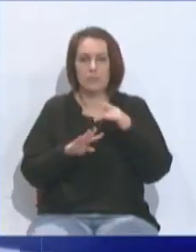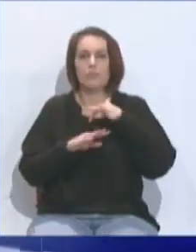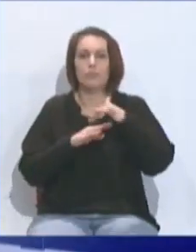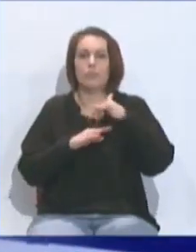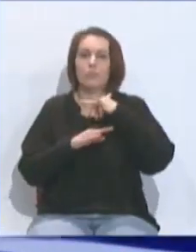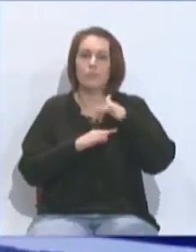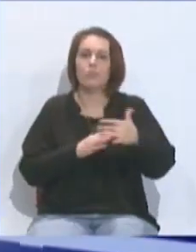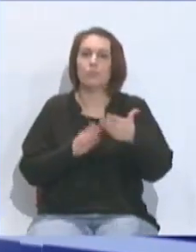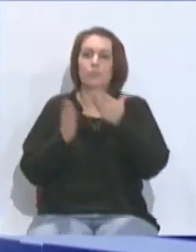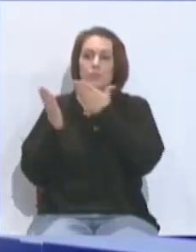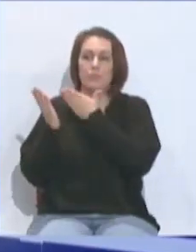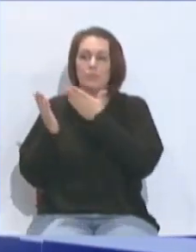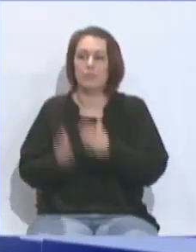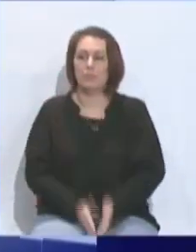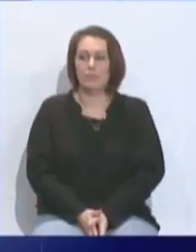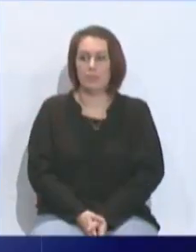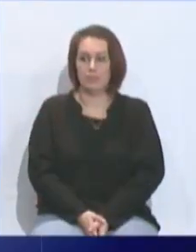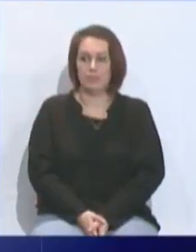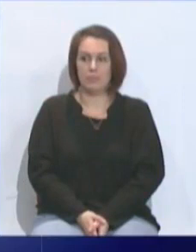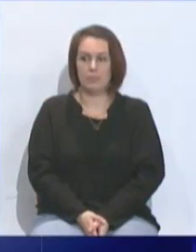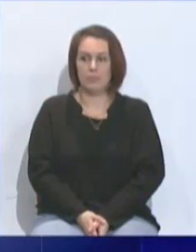la tabla de oleajes y mareas.